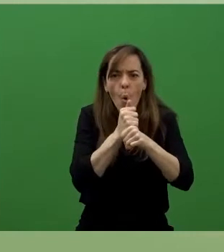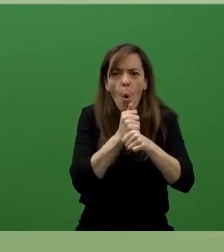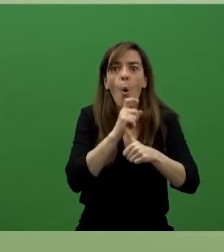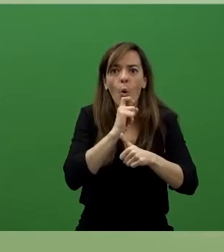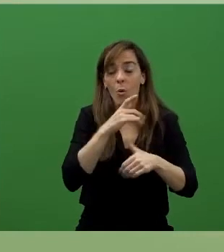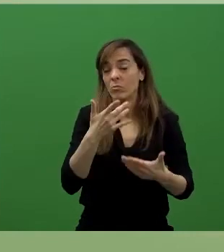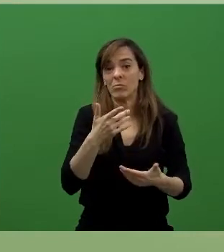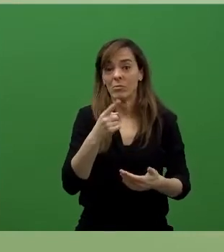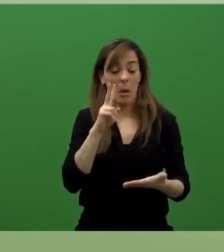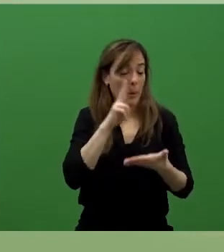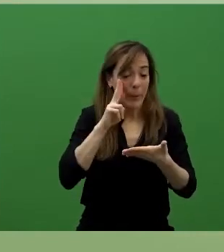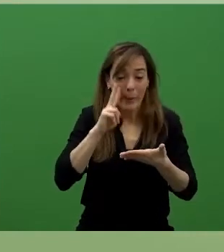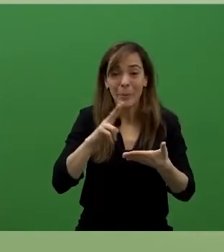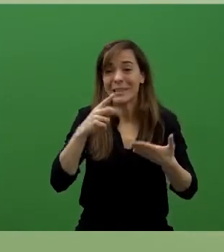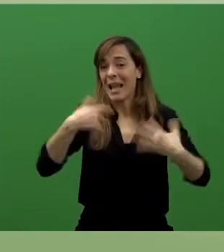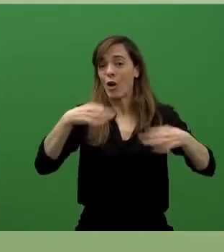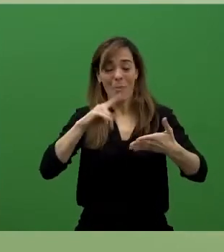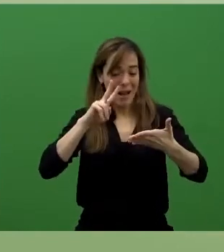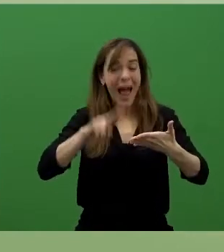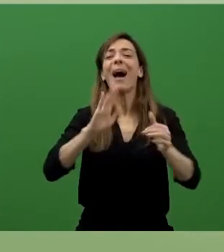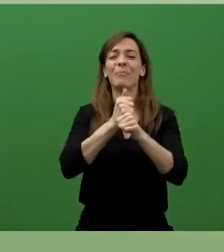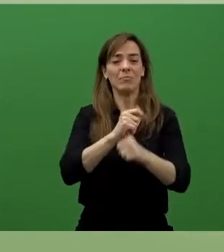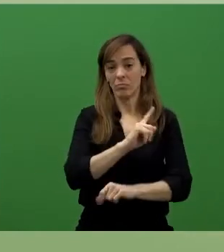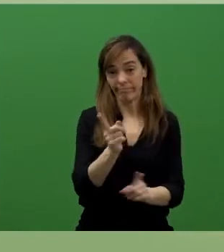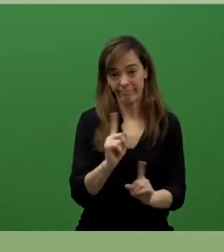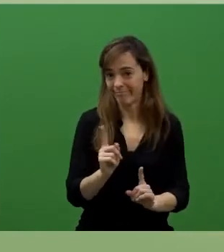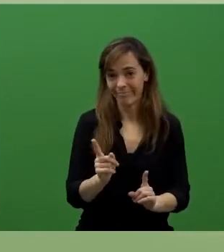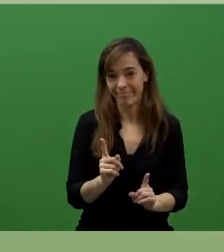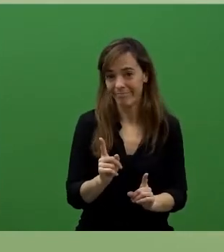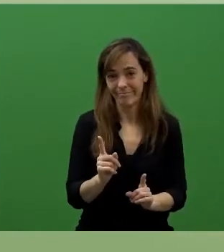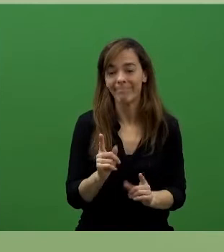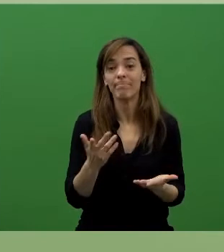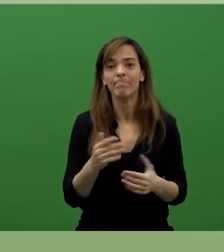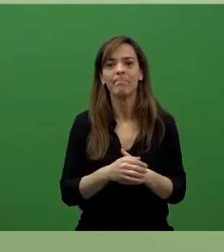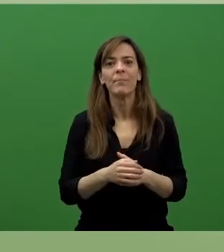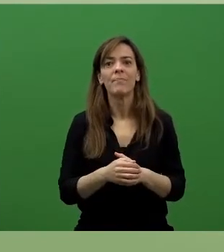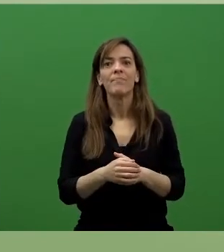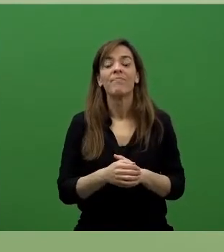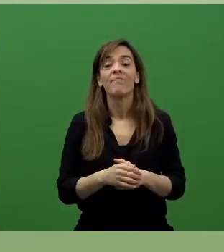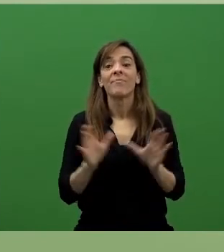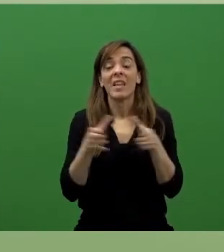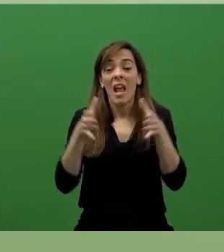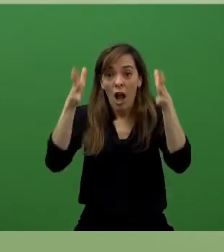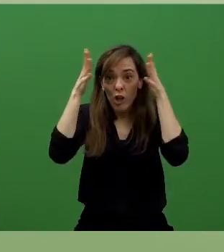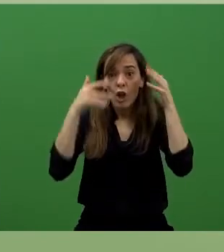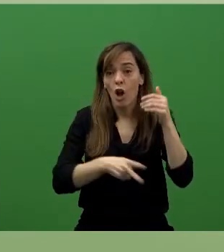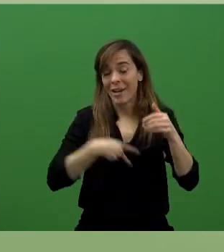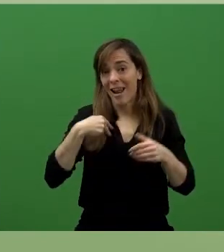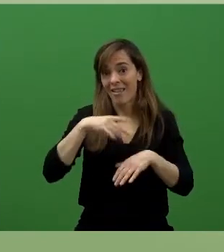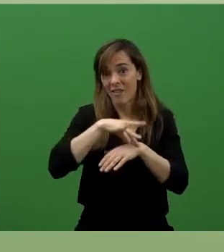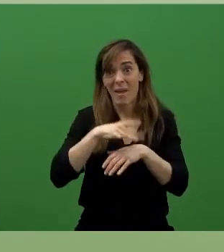la que causa la enfermedad. El objetivo del Consorcio Internacional de Enfermedades Raras